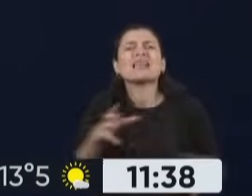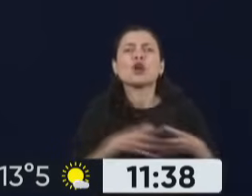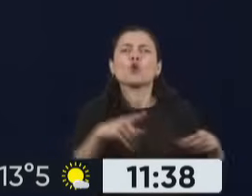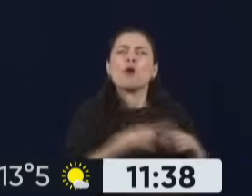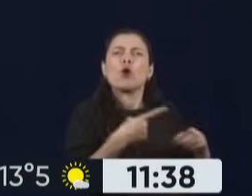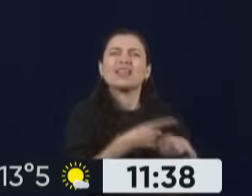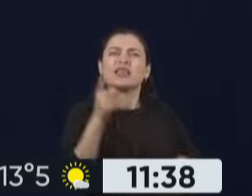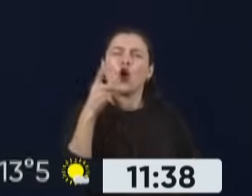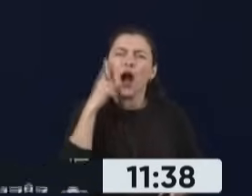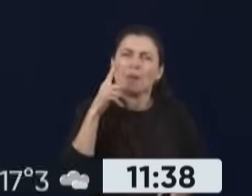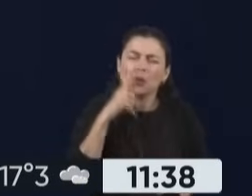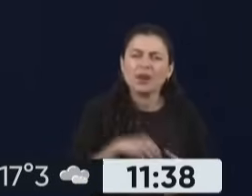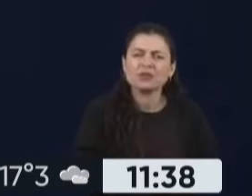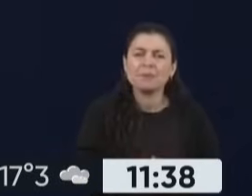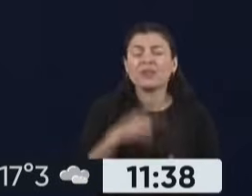política